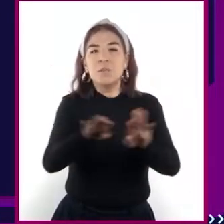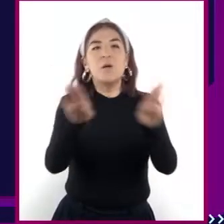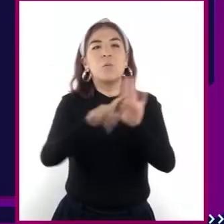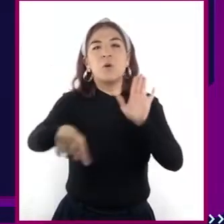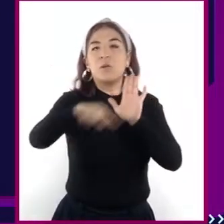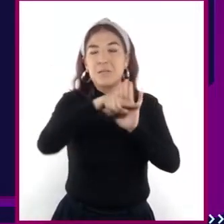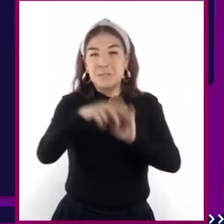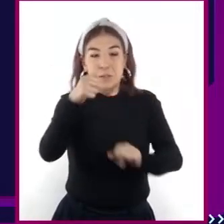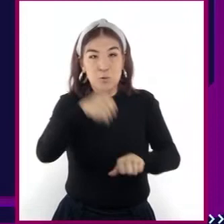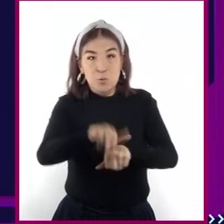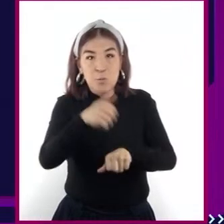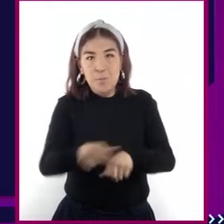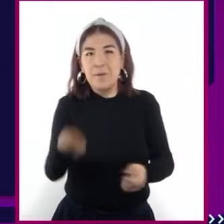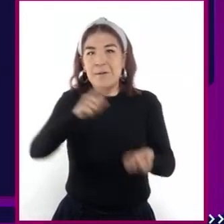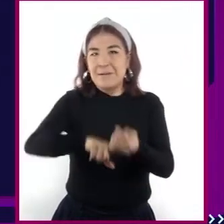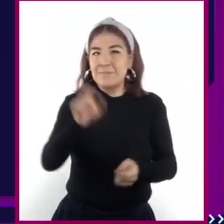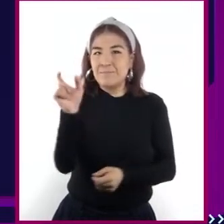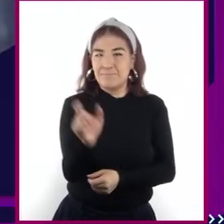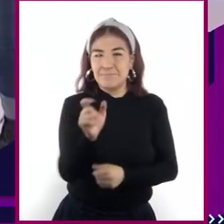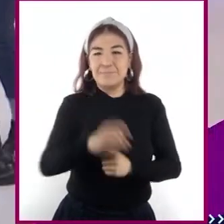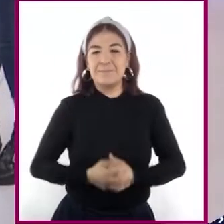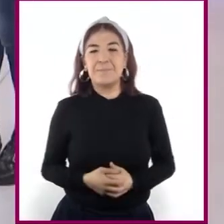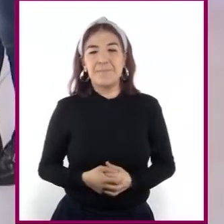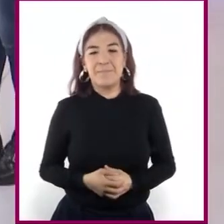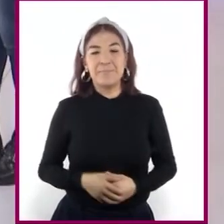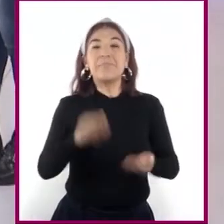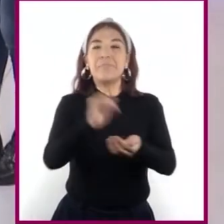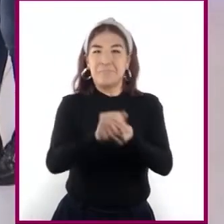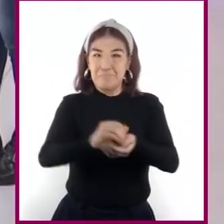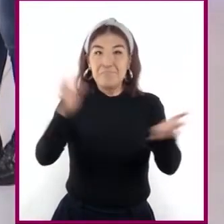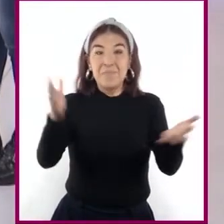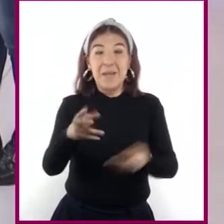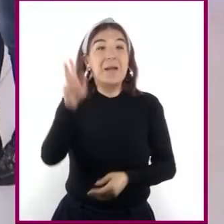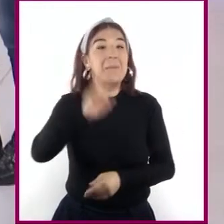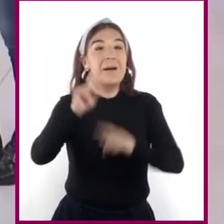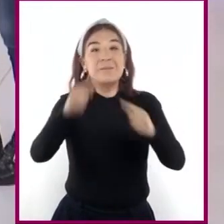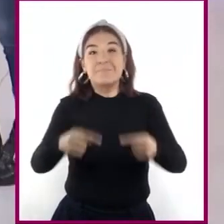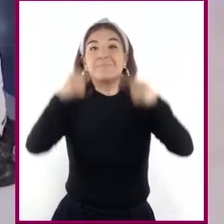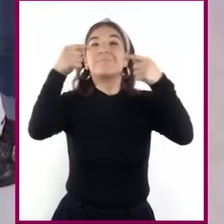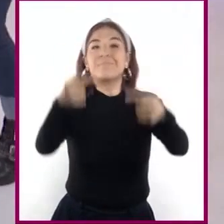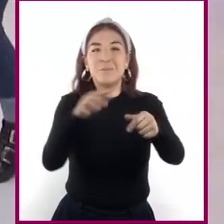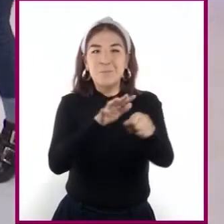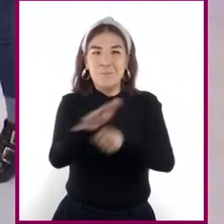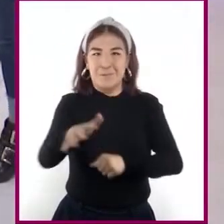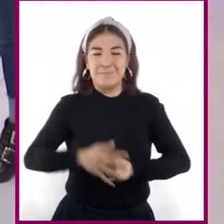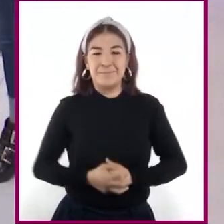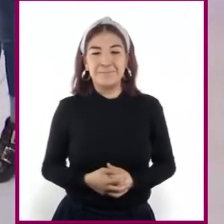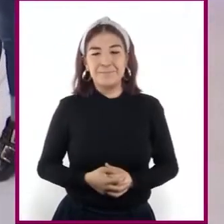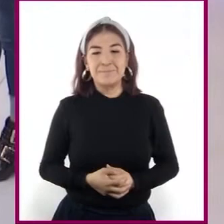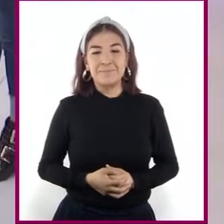de números enteros. Lancemos el dado para saber a qué casilla llegaremos.